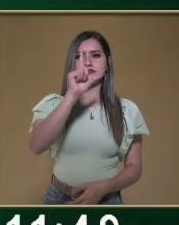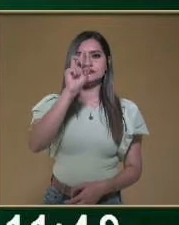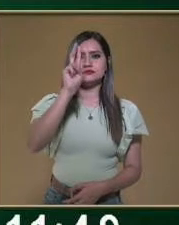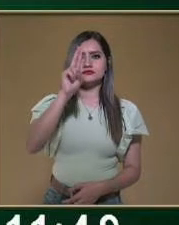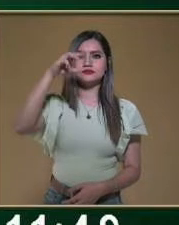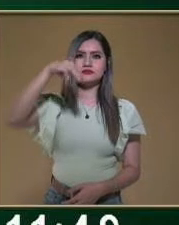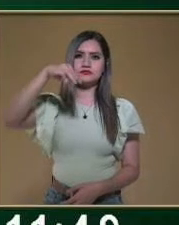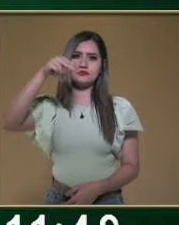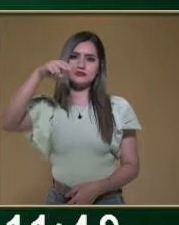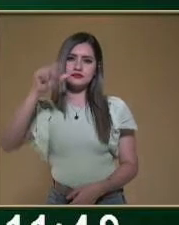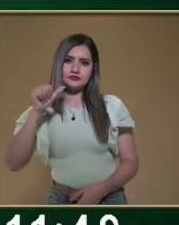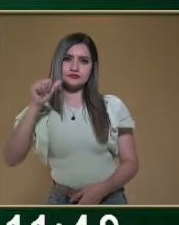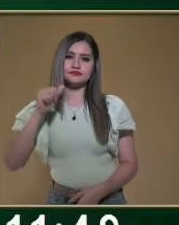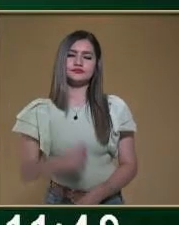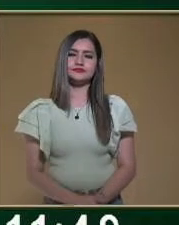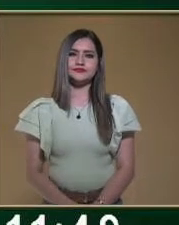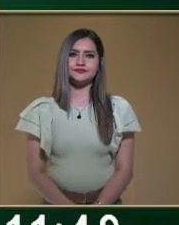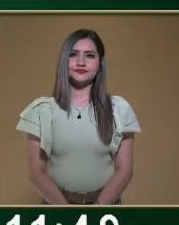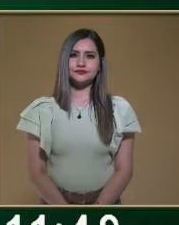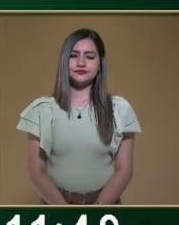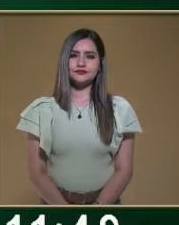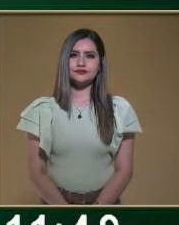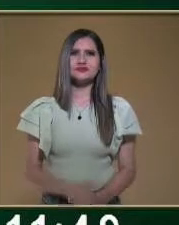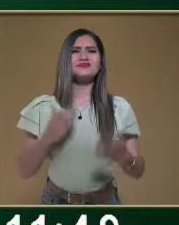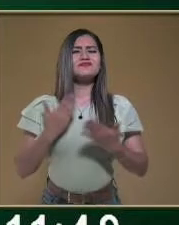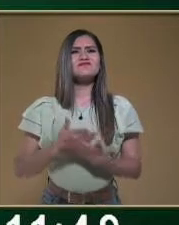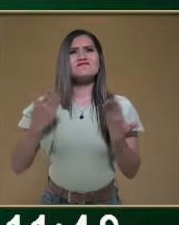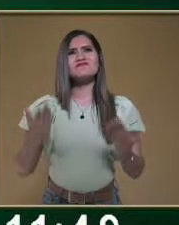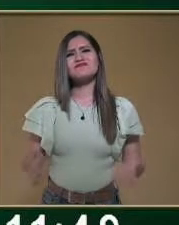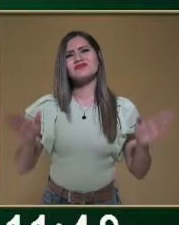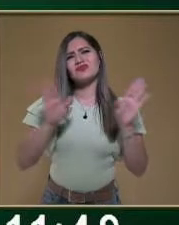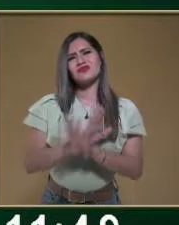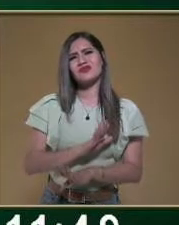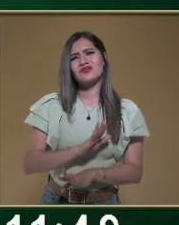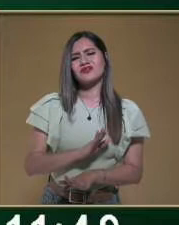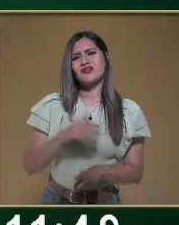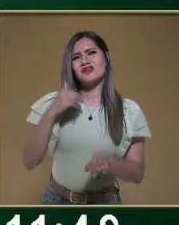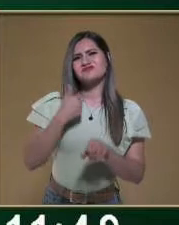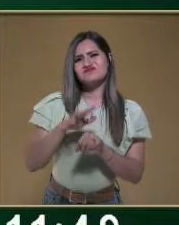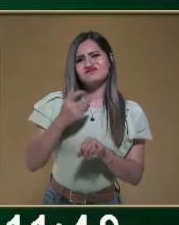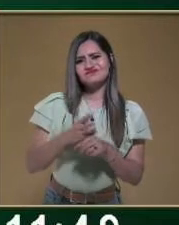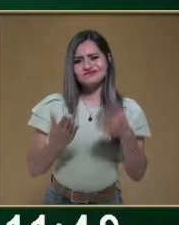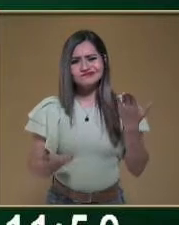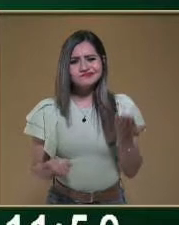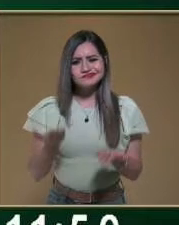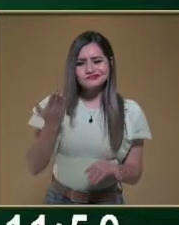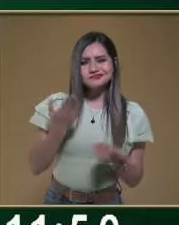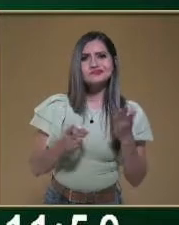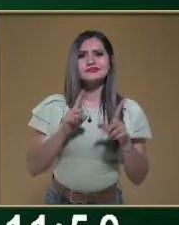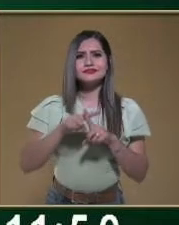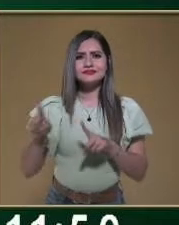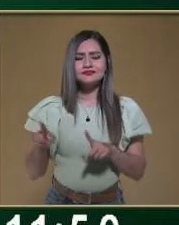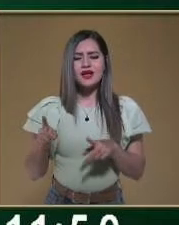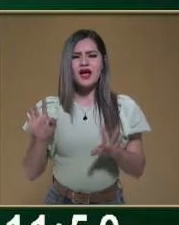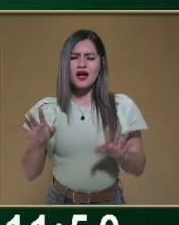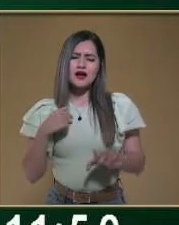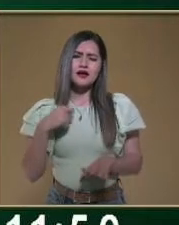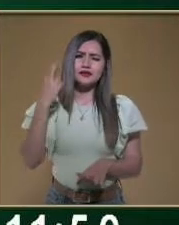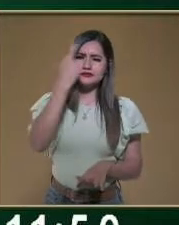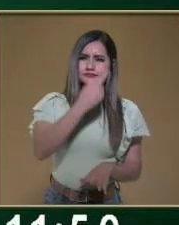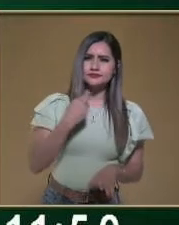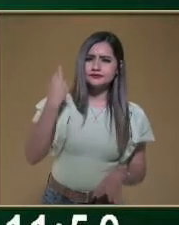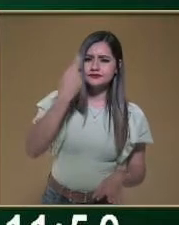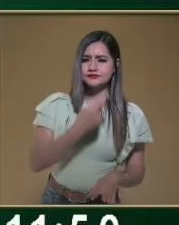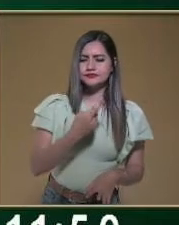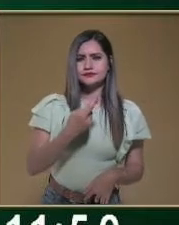vertical. ¿Qué es lo que cambia en estos números? Bueno, aquí yo los observo muy bien, maestra, y como dijimos